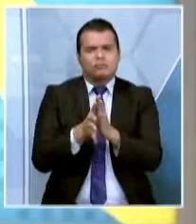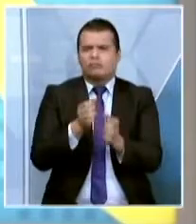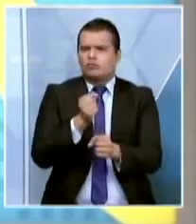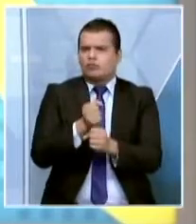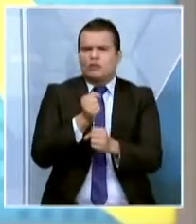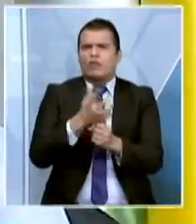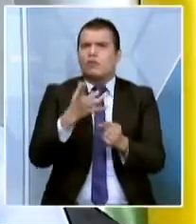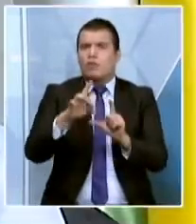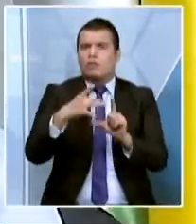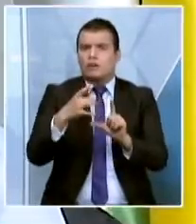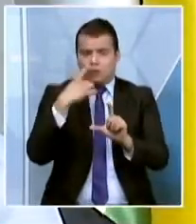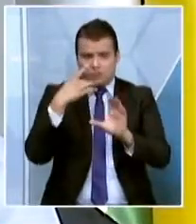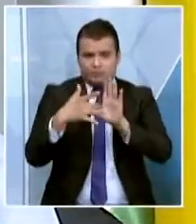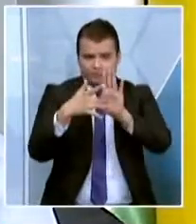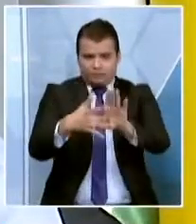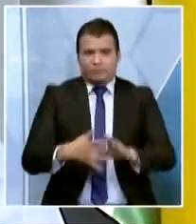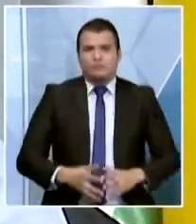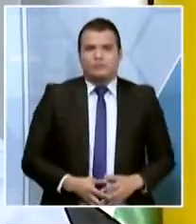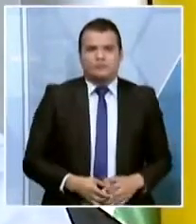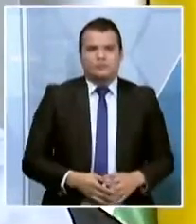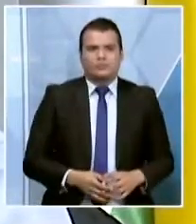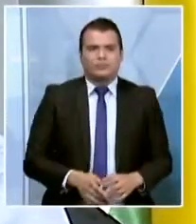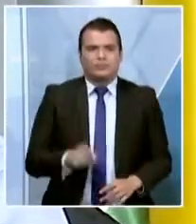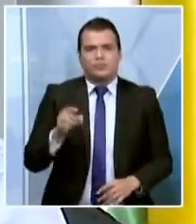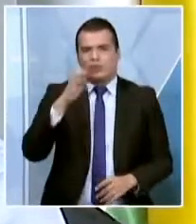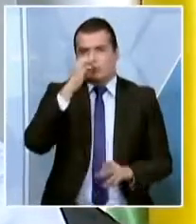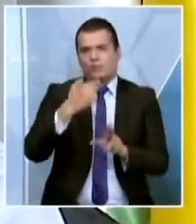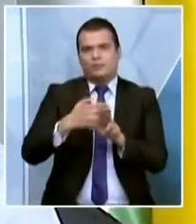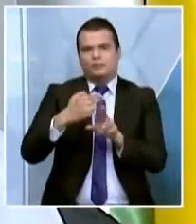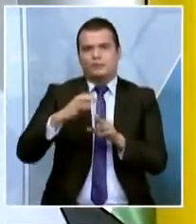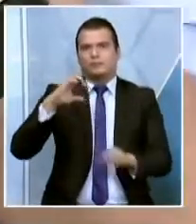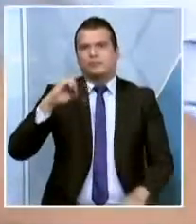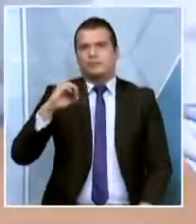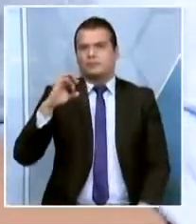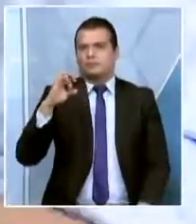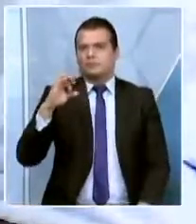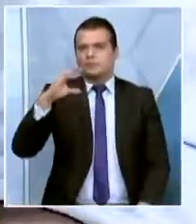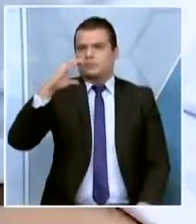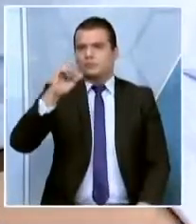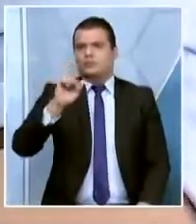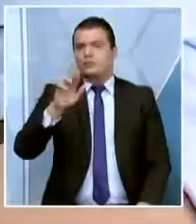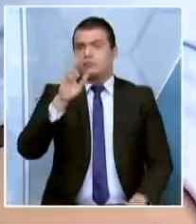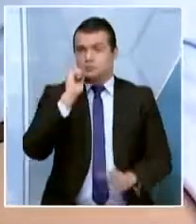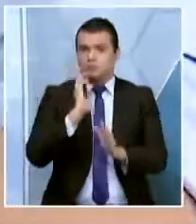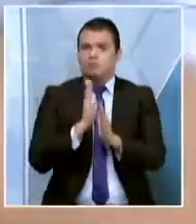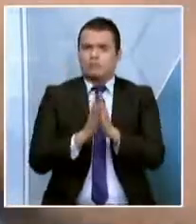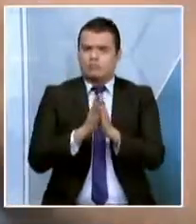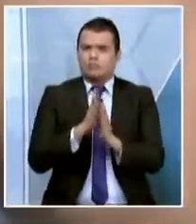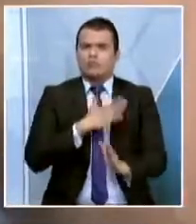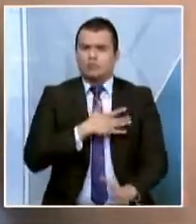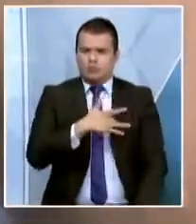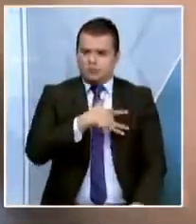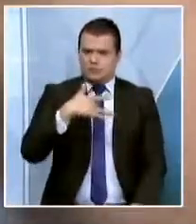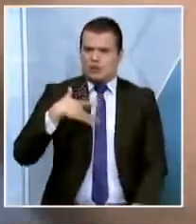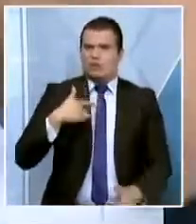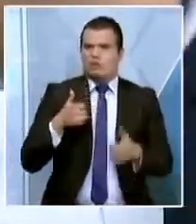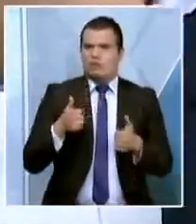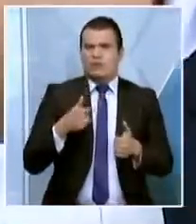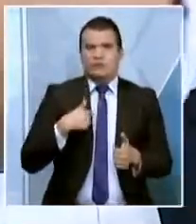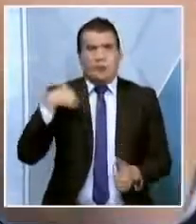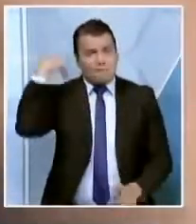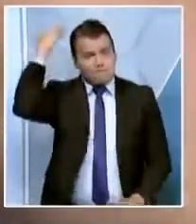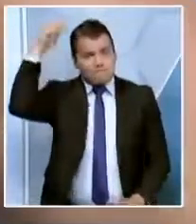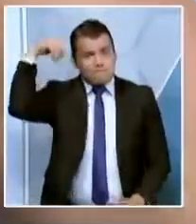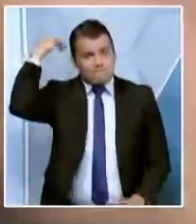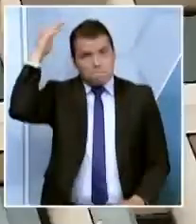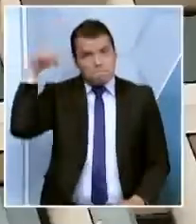virtual. El alcalde de Palmira, Óscar Escobar, precisó que su estado de salud es bueno y hasta el momento es un paciente asintomático. Sobre